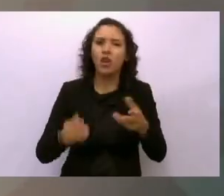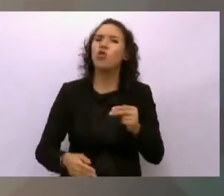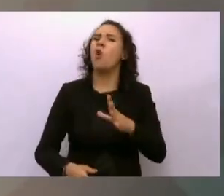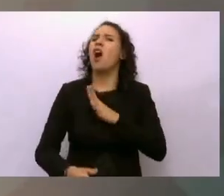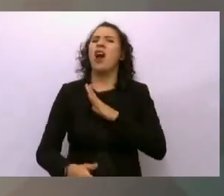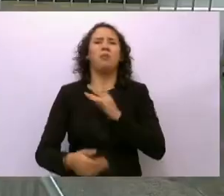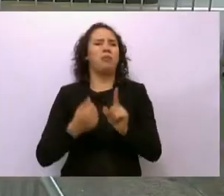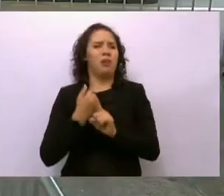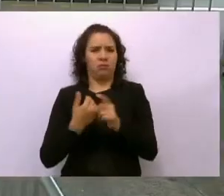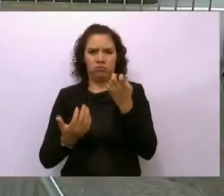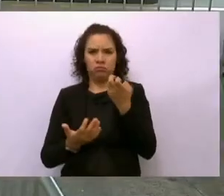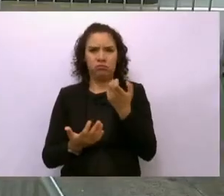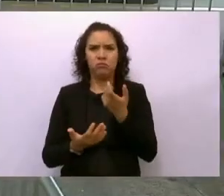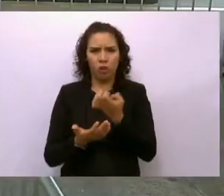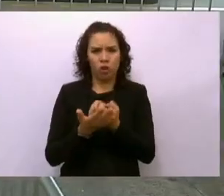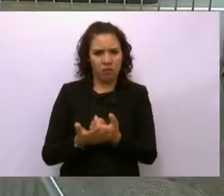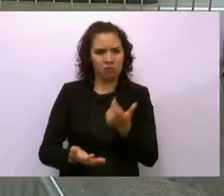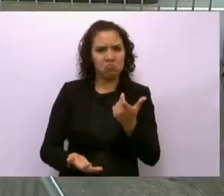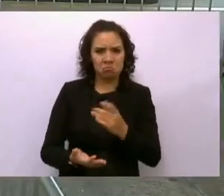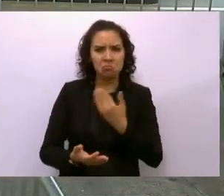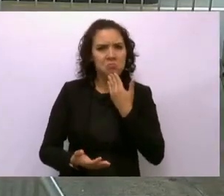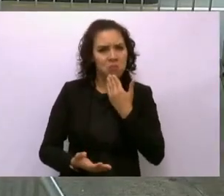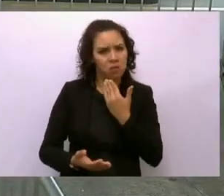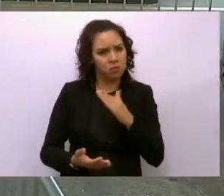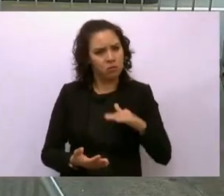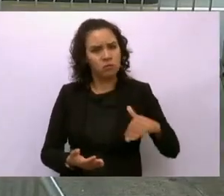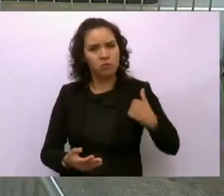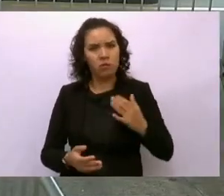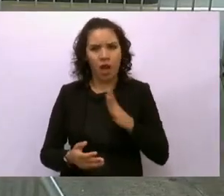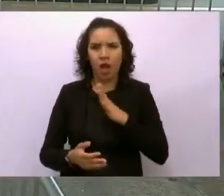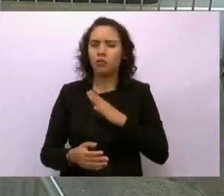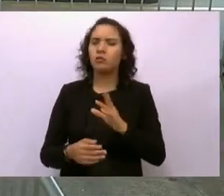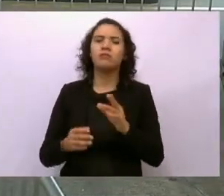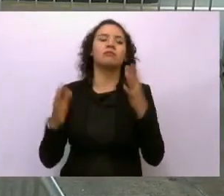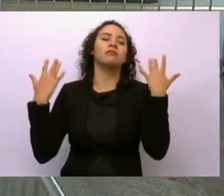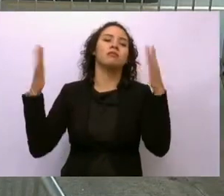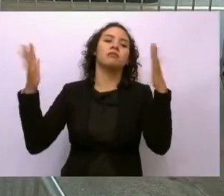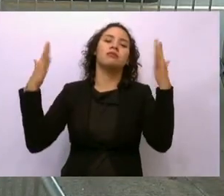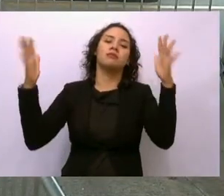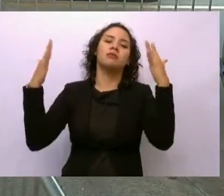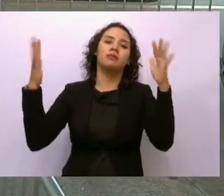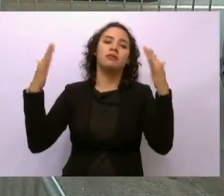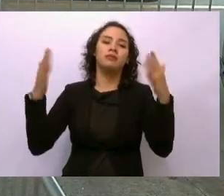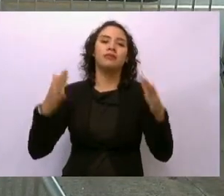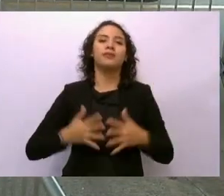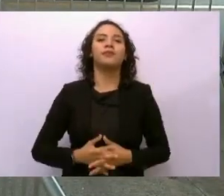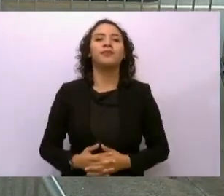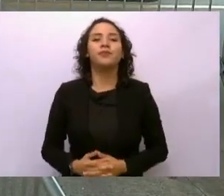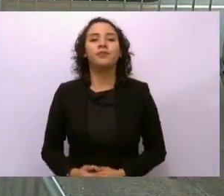no hay. Lo que dijo también aquí el doctor,